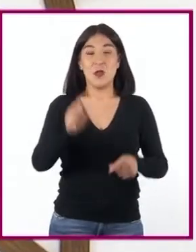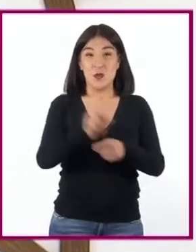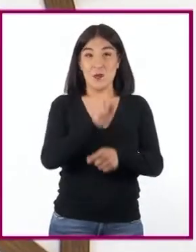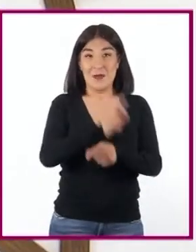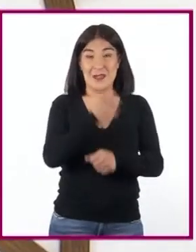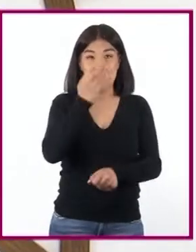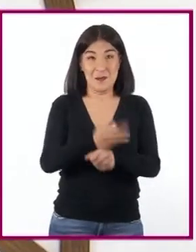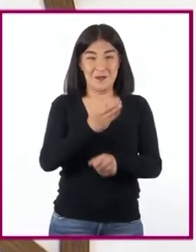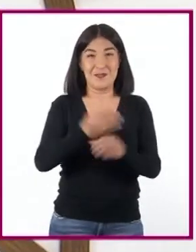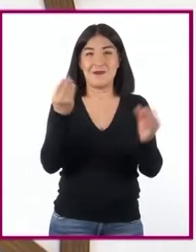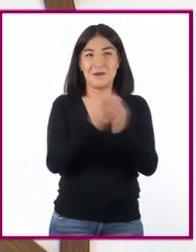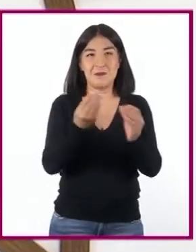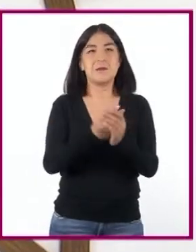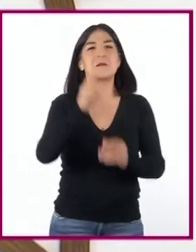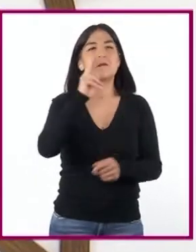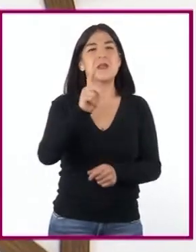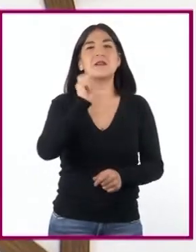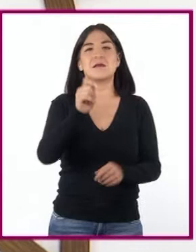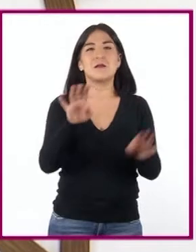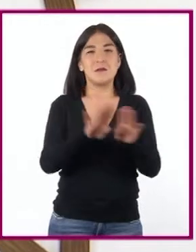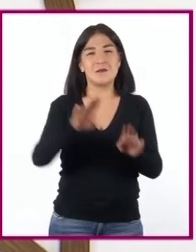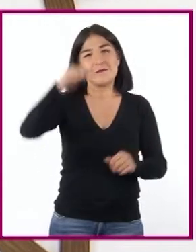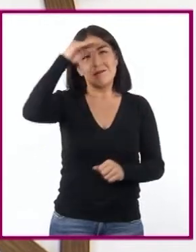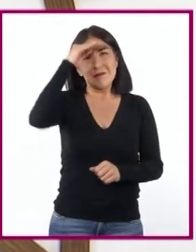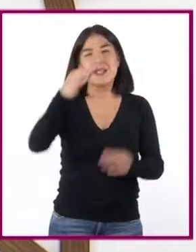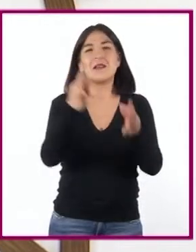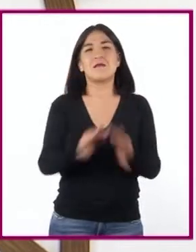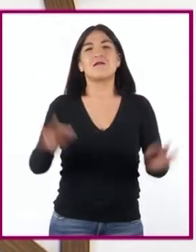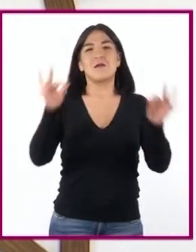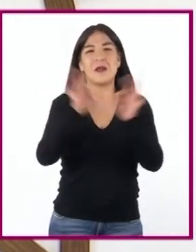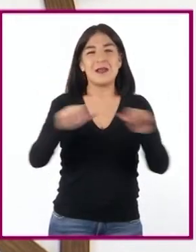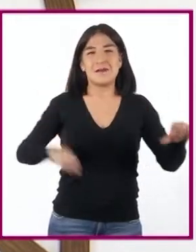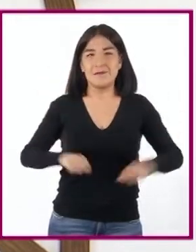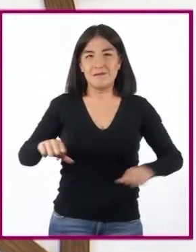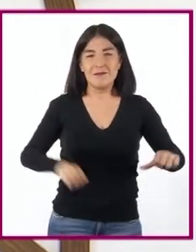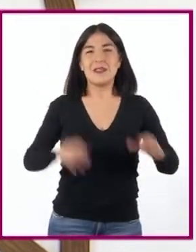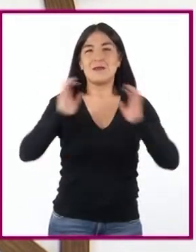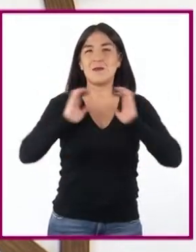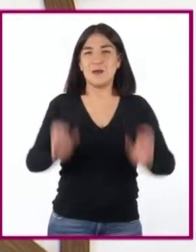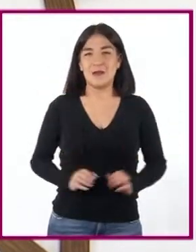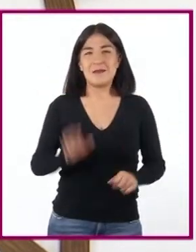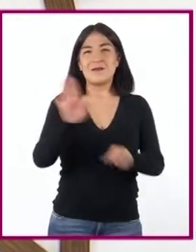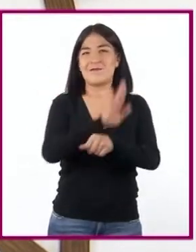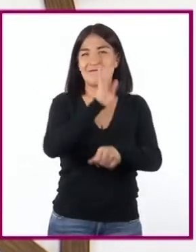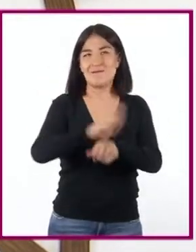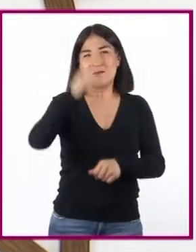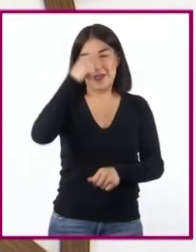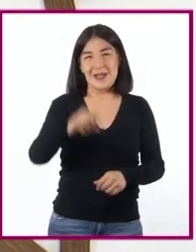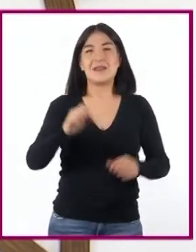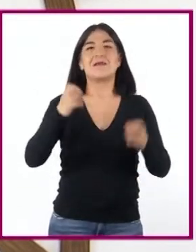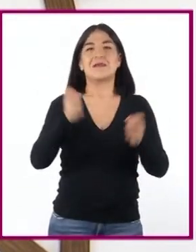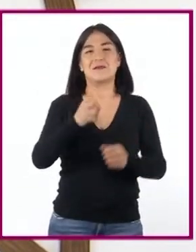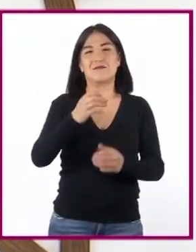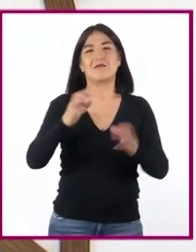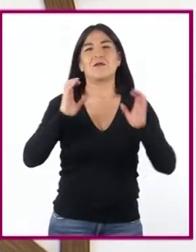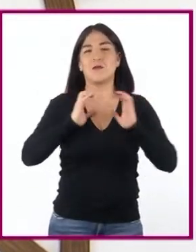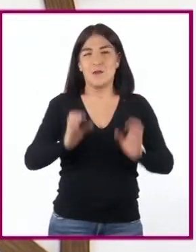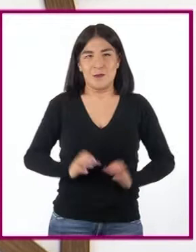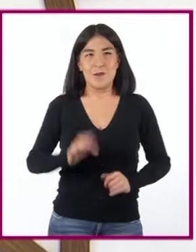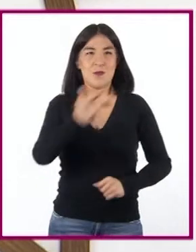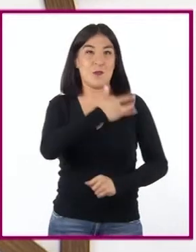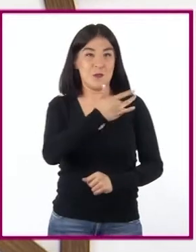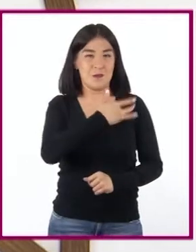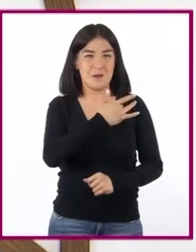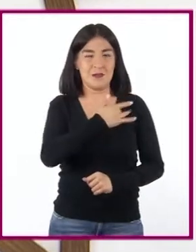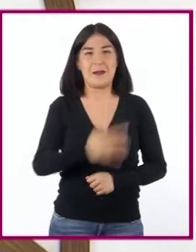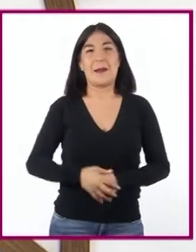sesión veremos aspectos que les harán reflexionar sobre la importancia de la actividad física en beneficio del sistema cardiovascular. Pero